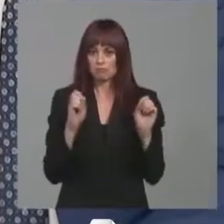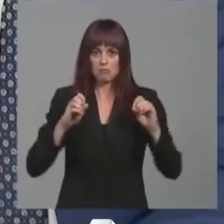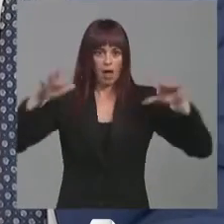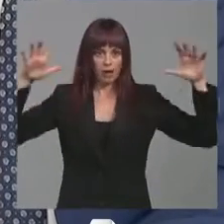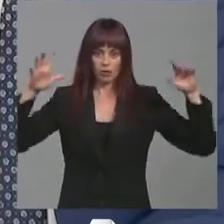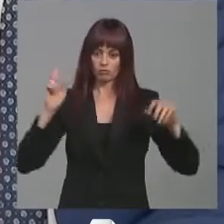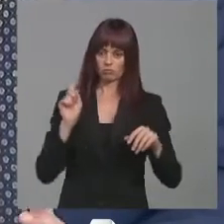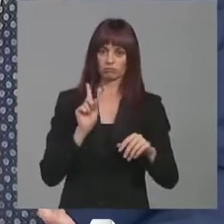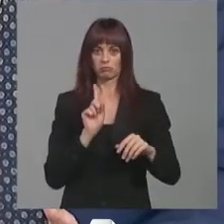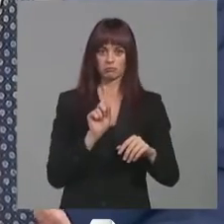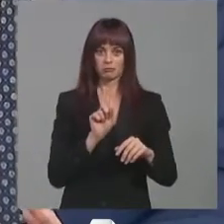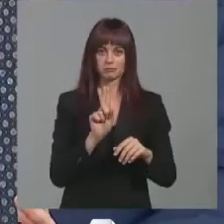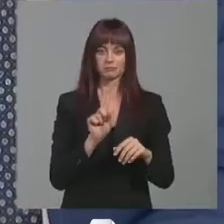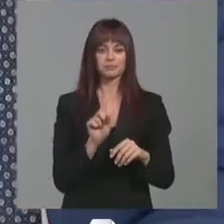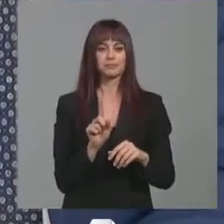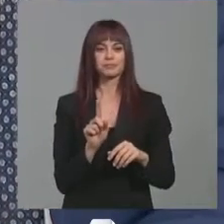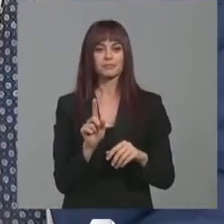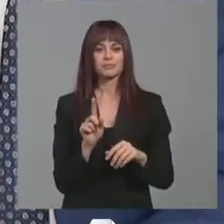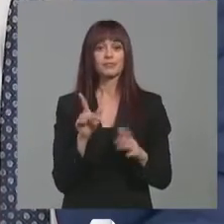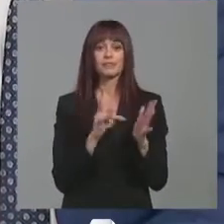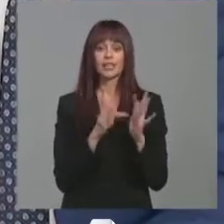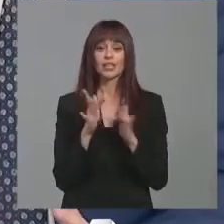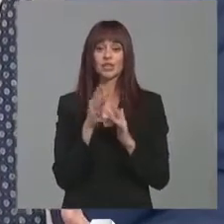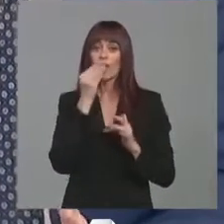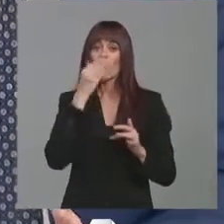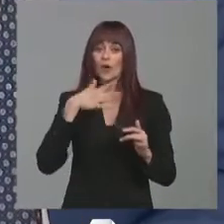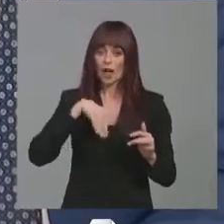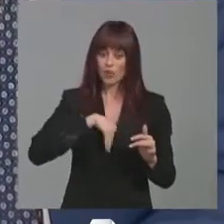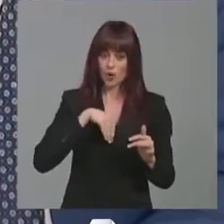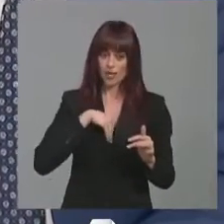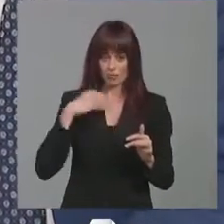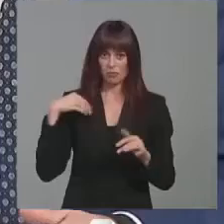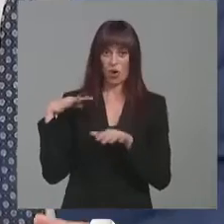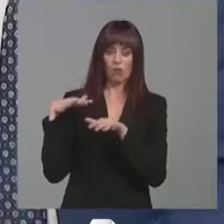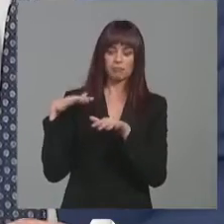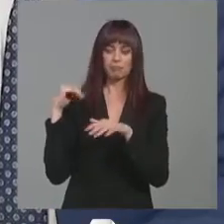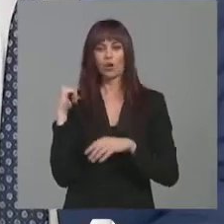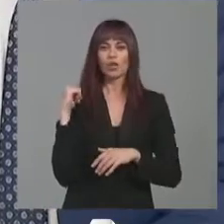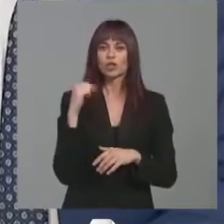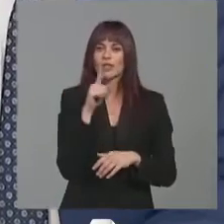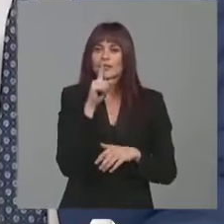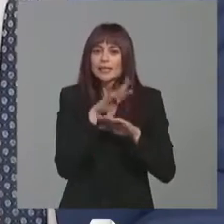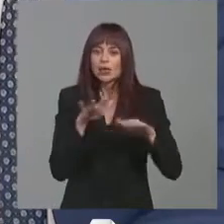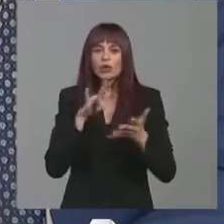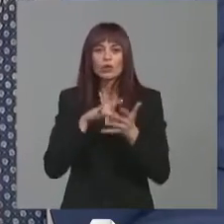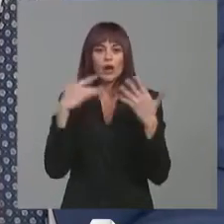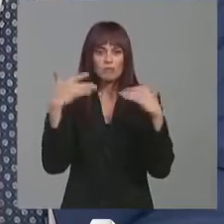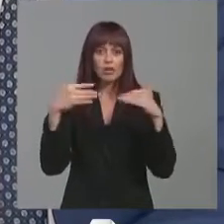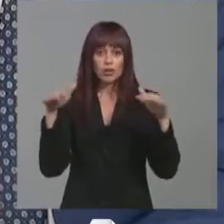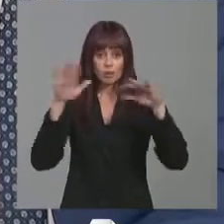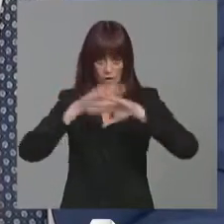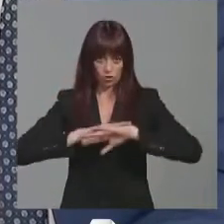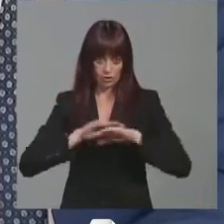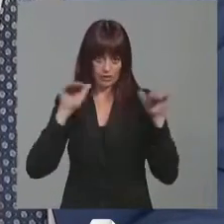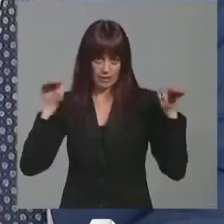eh las salida o la recogida del Cristo de la buena muerte en la procesión del silencio que se hace en alcantarilla Miércoles por la noche